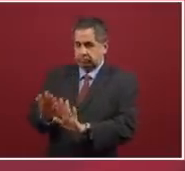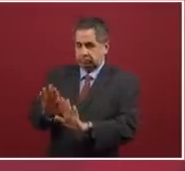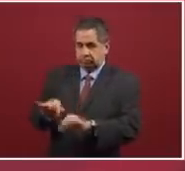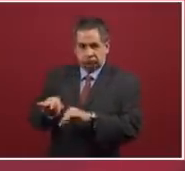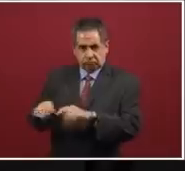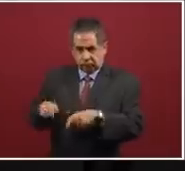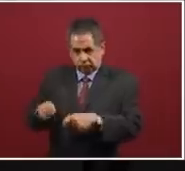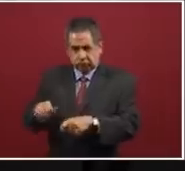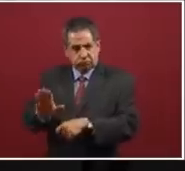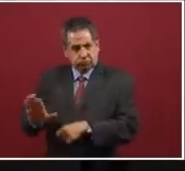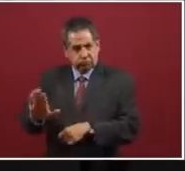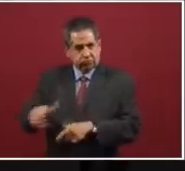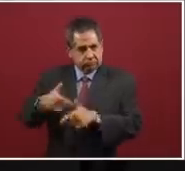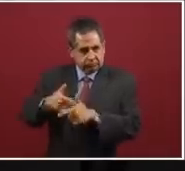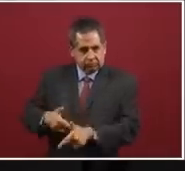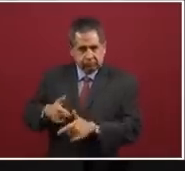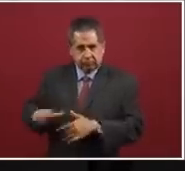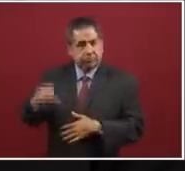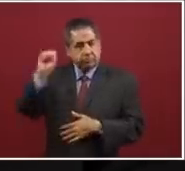sindicalizados,